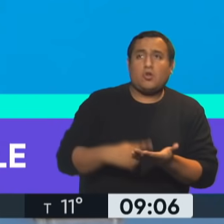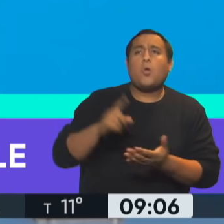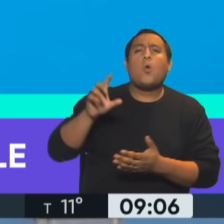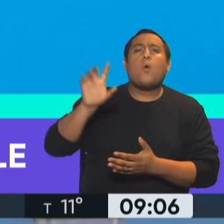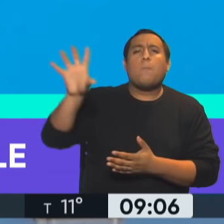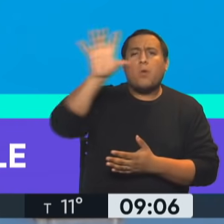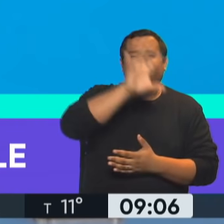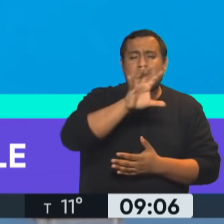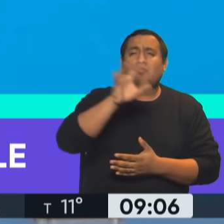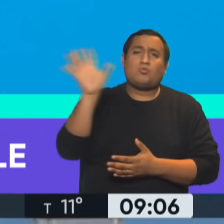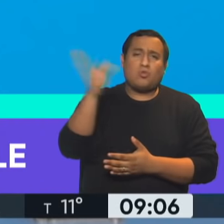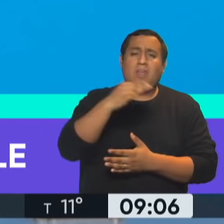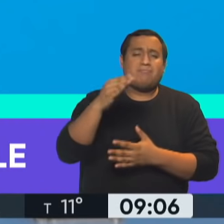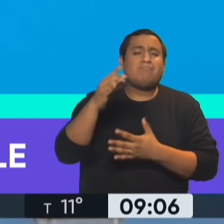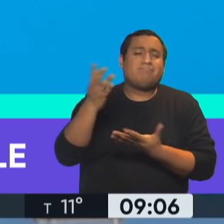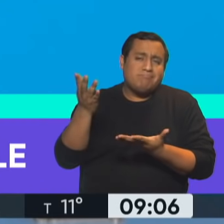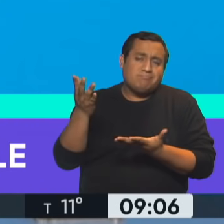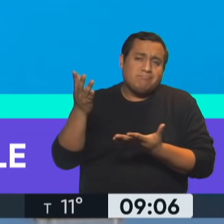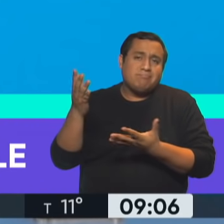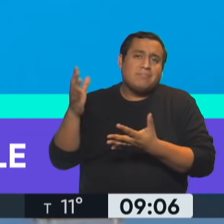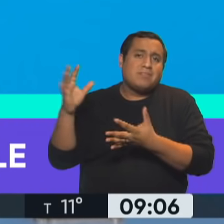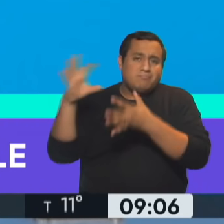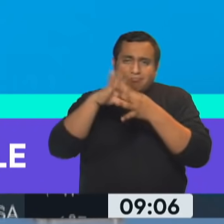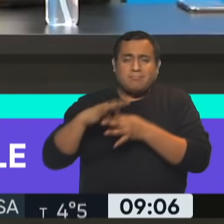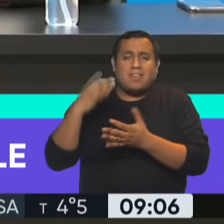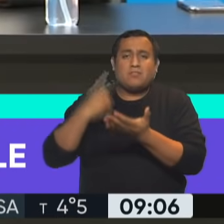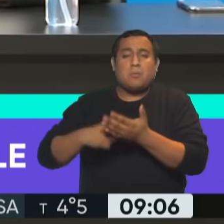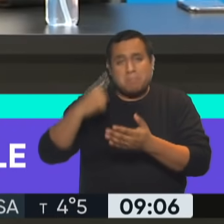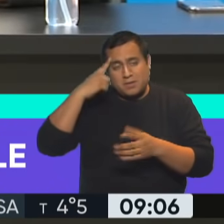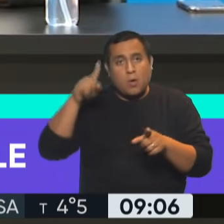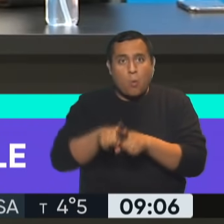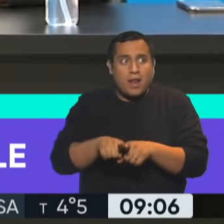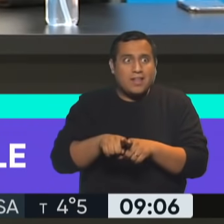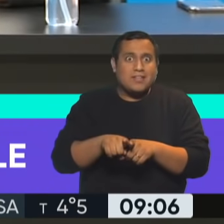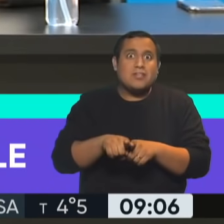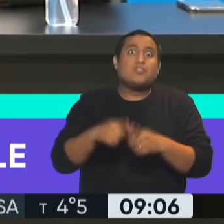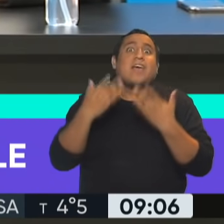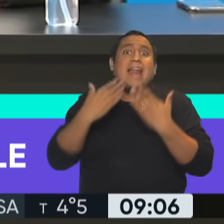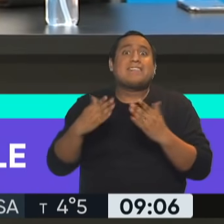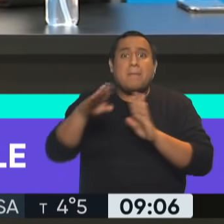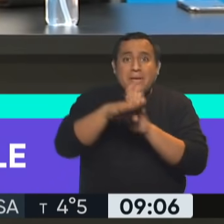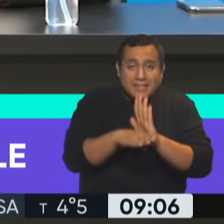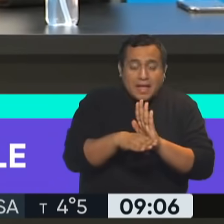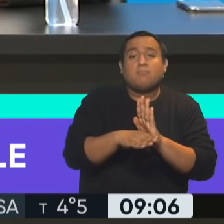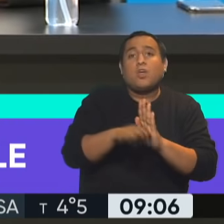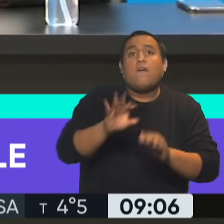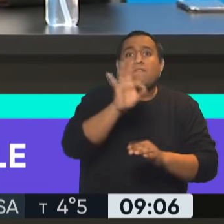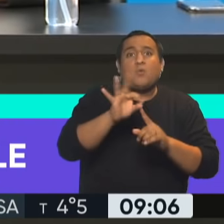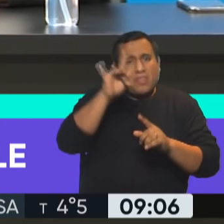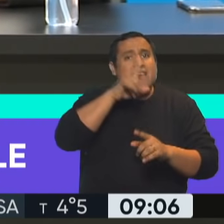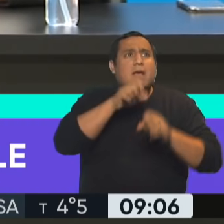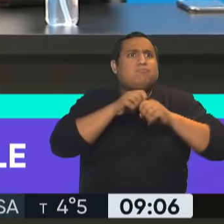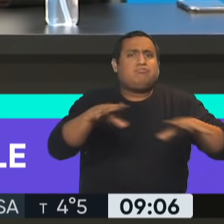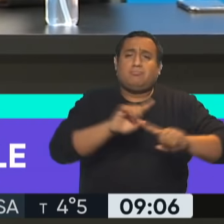riesgo era muy concreto y logramos retrasar el ingreso y ahora estamos logrando que no sea predominante para poder vacunar más y poder